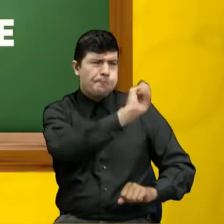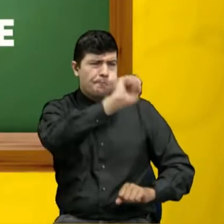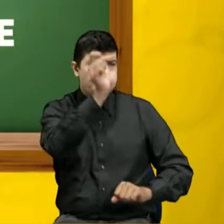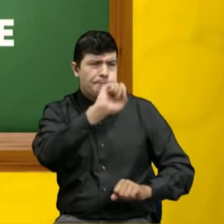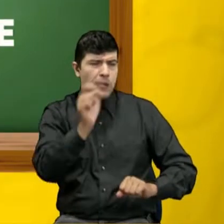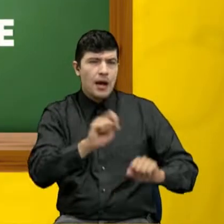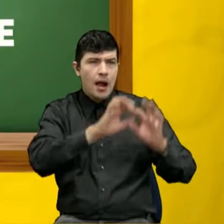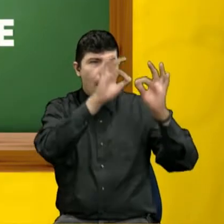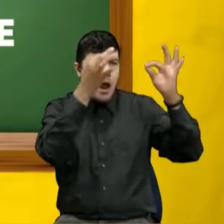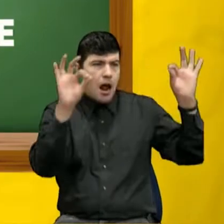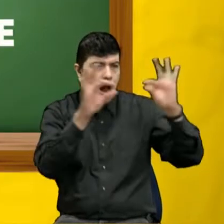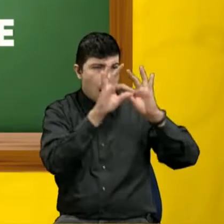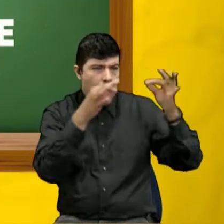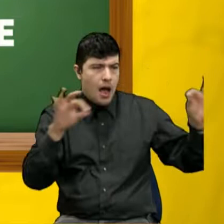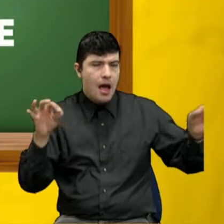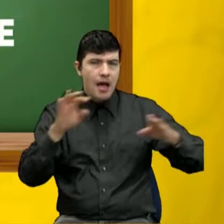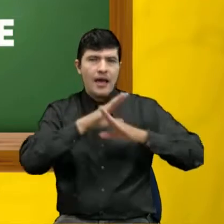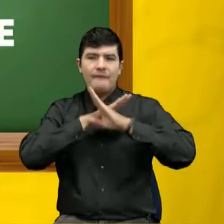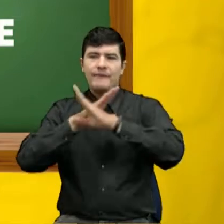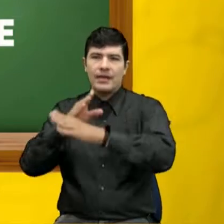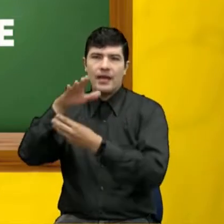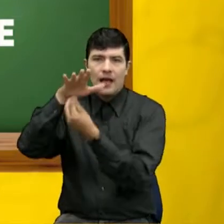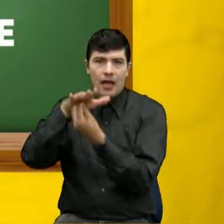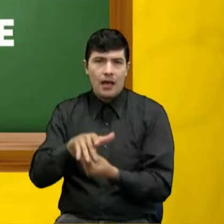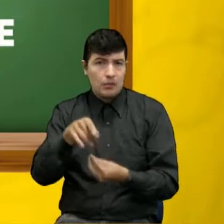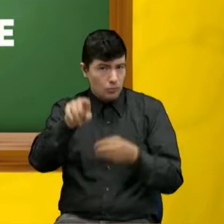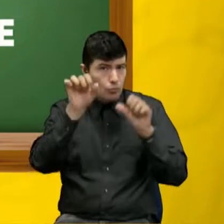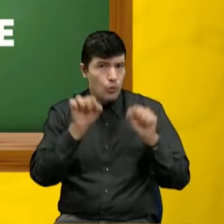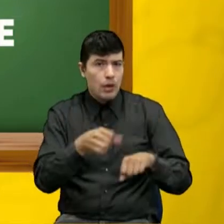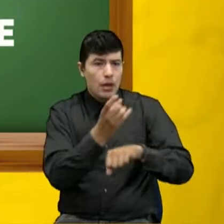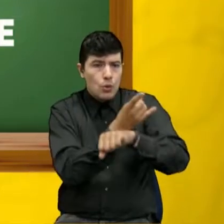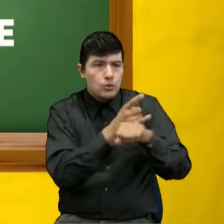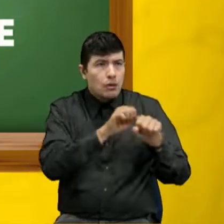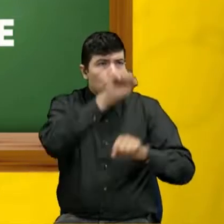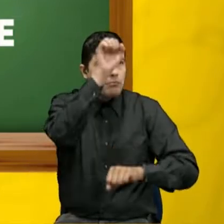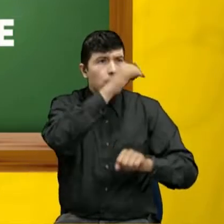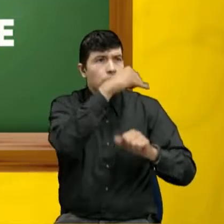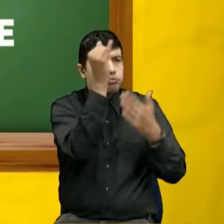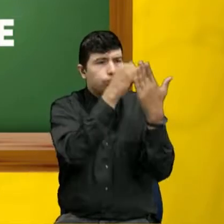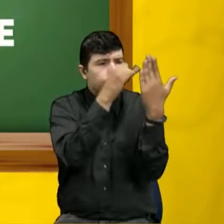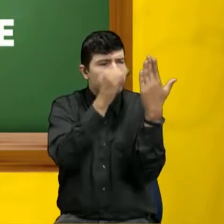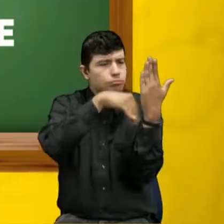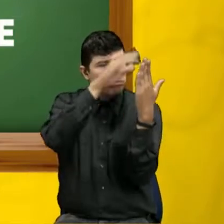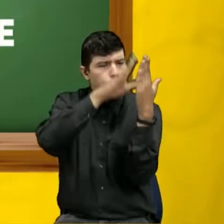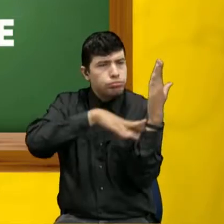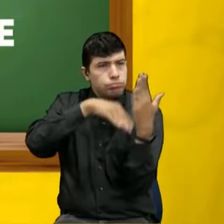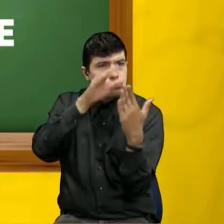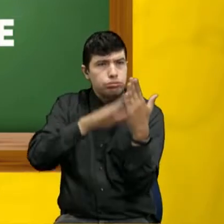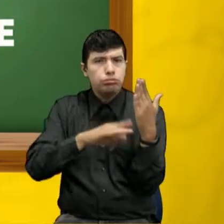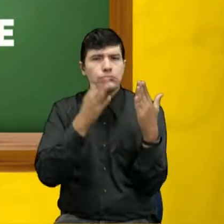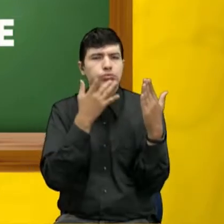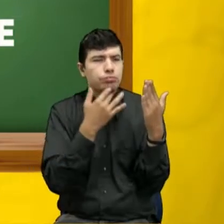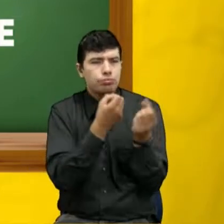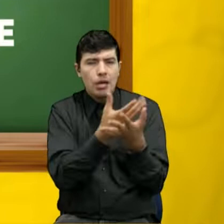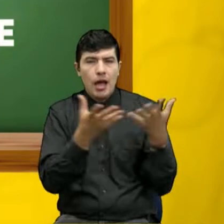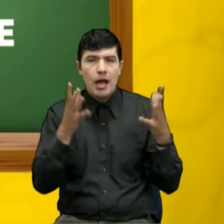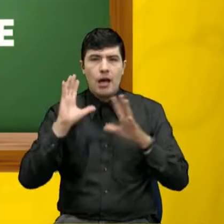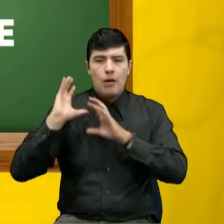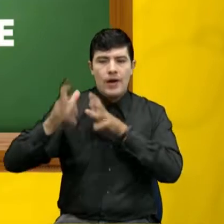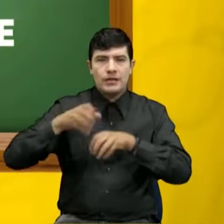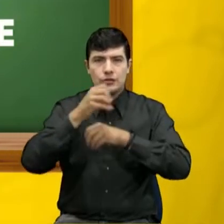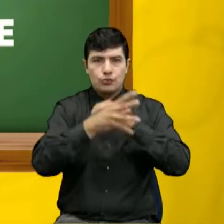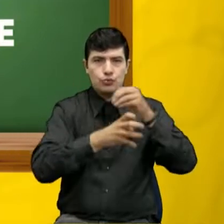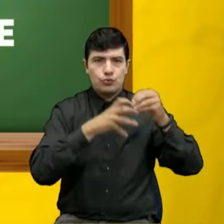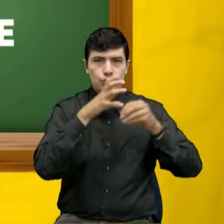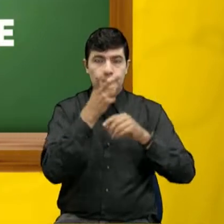bullying. Puedes usar diferentes técnicas y materiales, preferiblemente elementos de reciclaje. Súper linda, esta tarea me gusta mucho porque